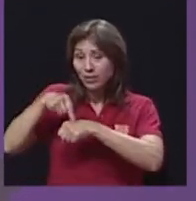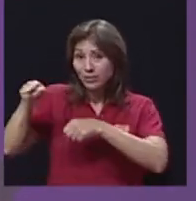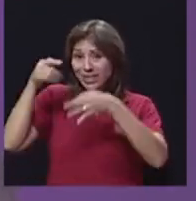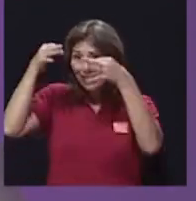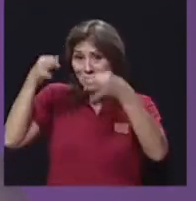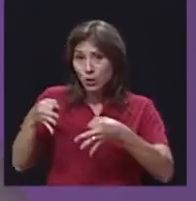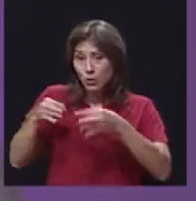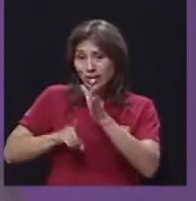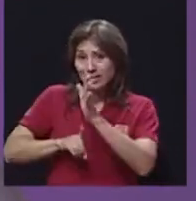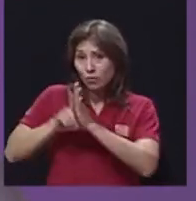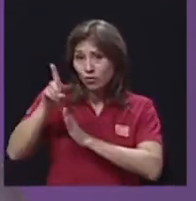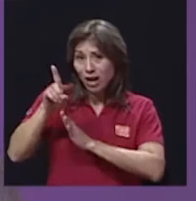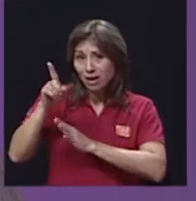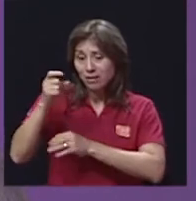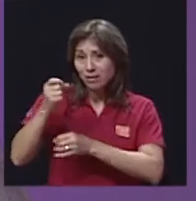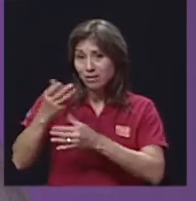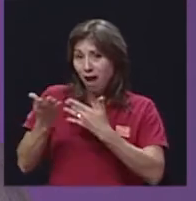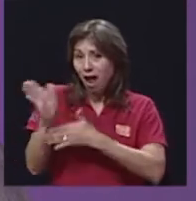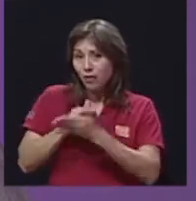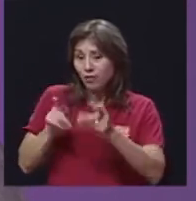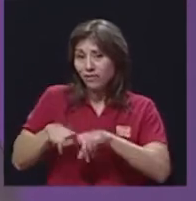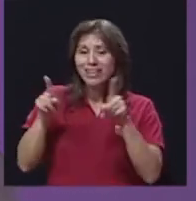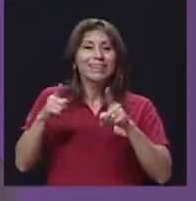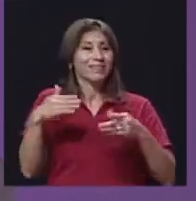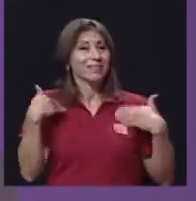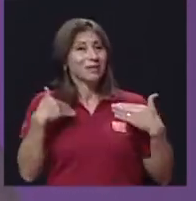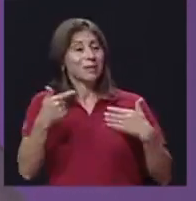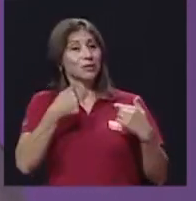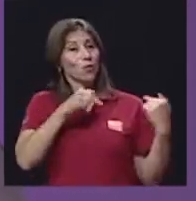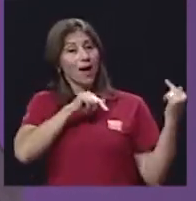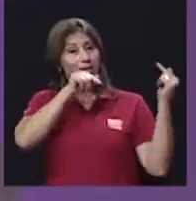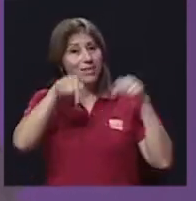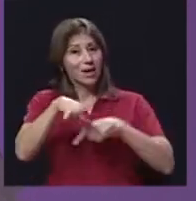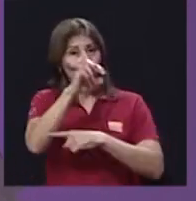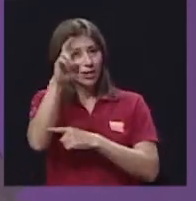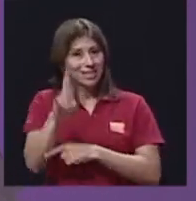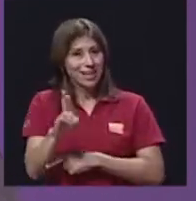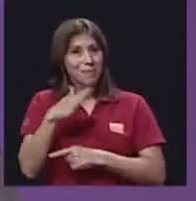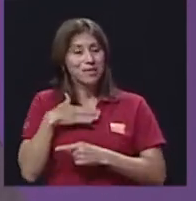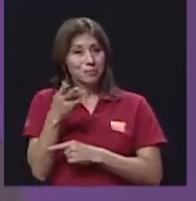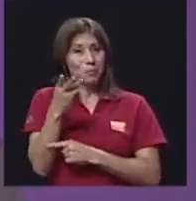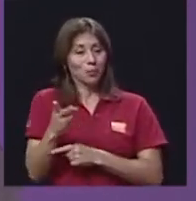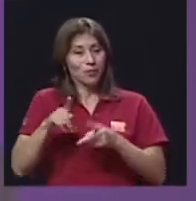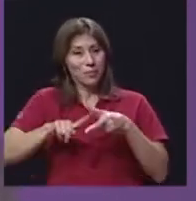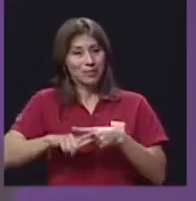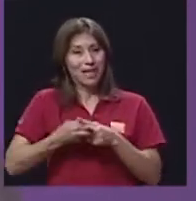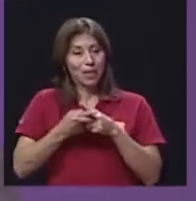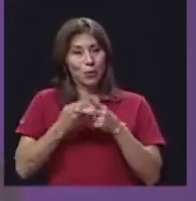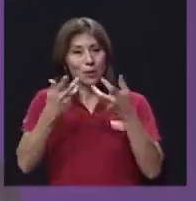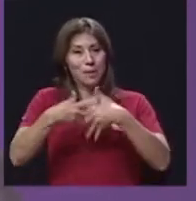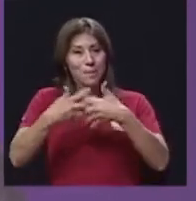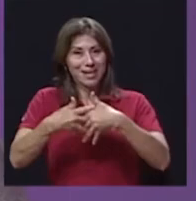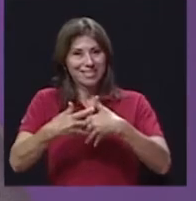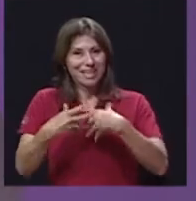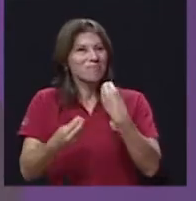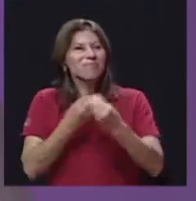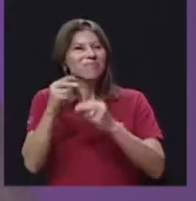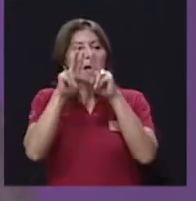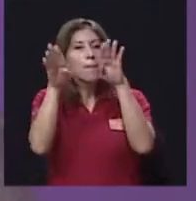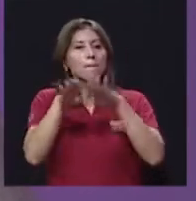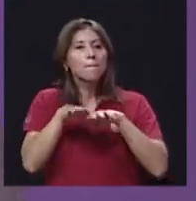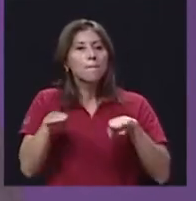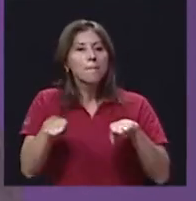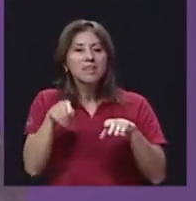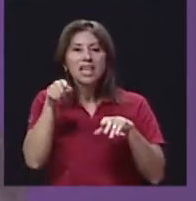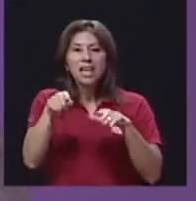nosotros hemos cambiado de país hemos llegado a costa rica mi expulsión empezaron entre una empresa que tenemos que hacer redes sociales páginas web y todo eso desde